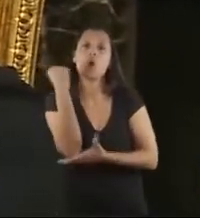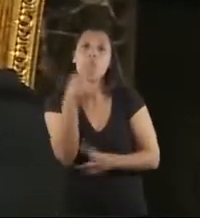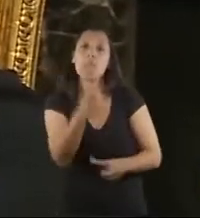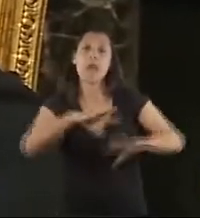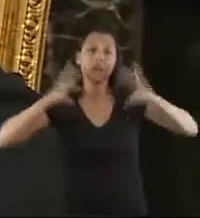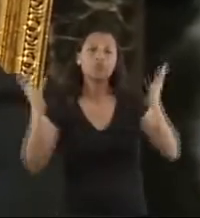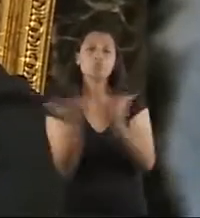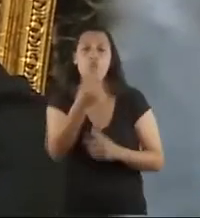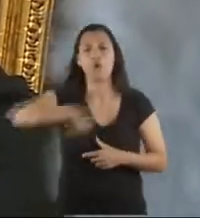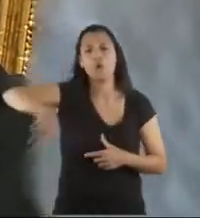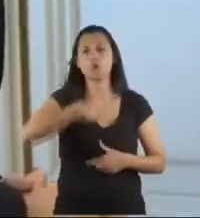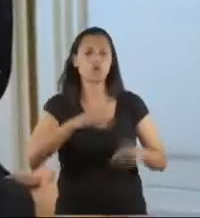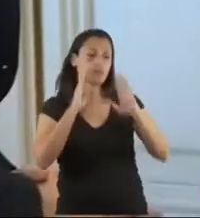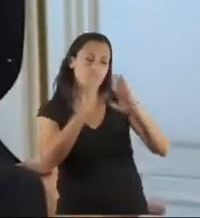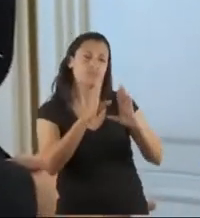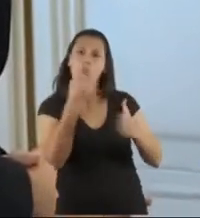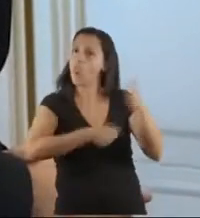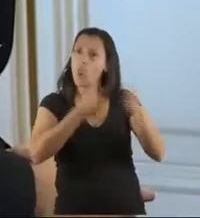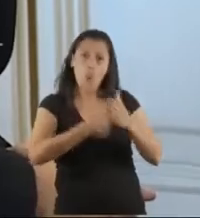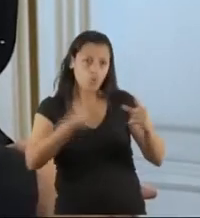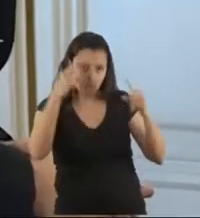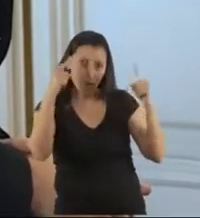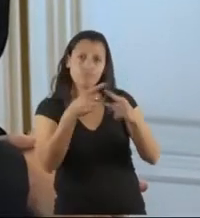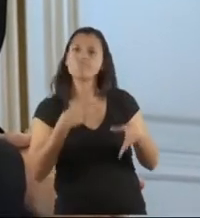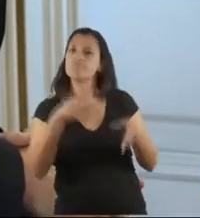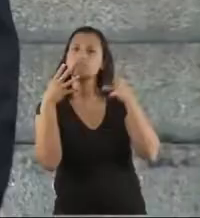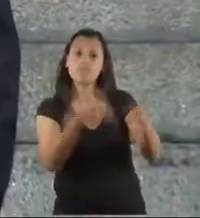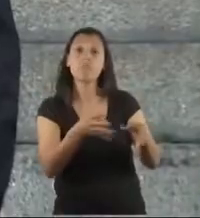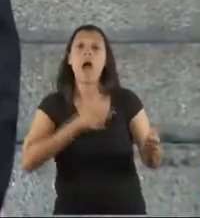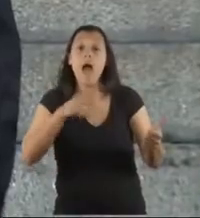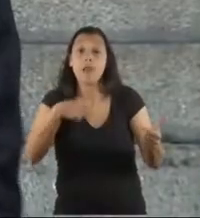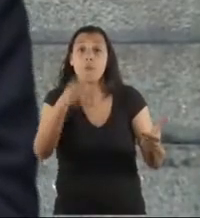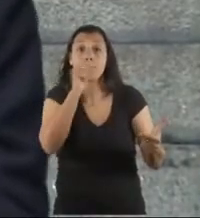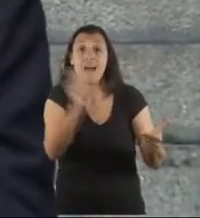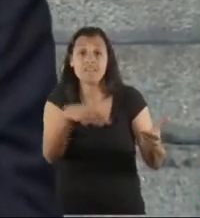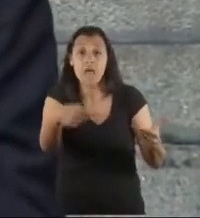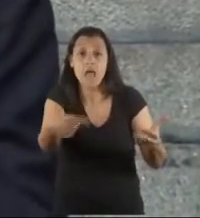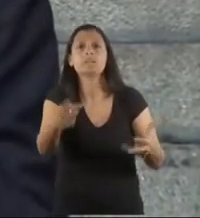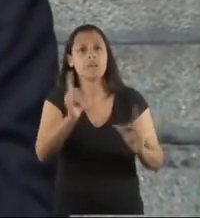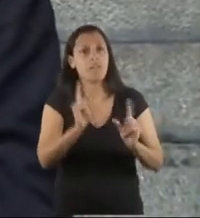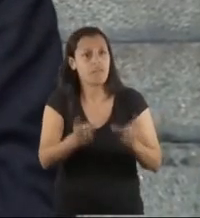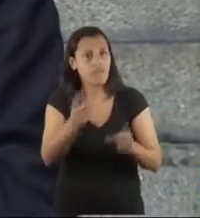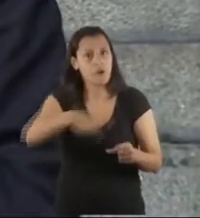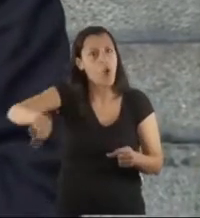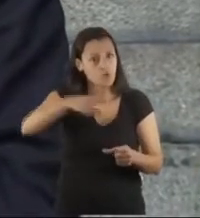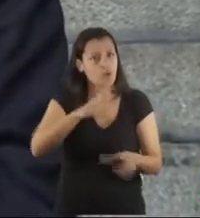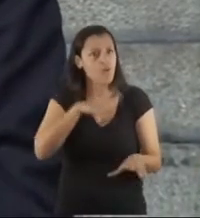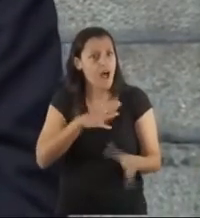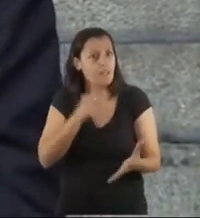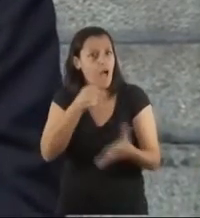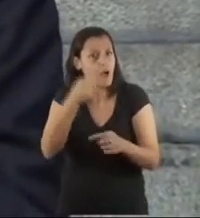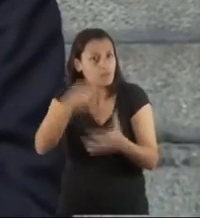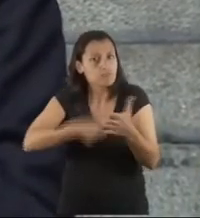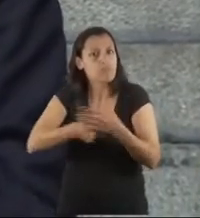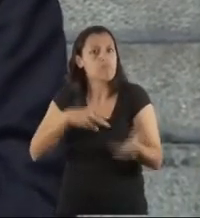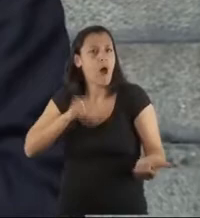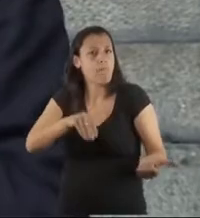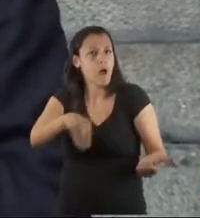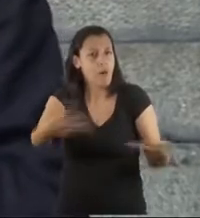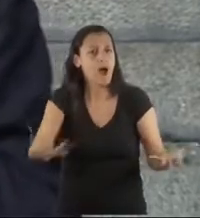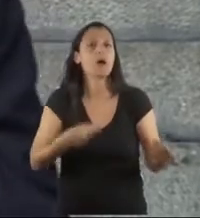tenemos como objetivo y lo que a lo largo de los próximos meses tenemos que seguir consolidando así que